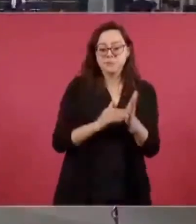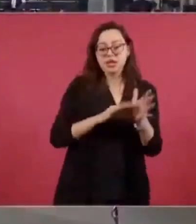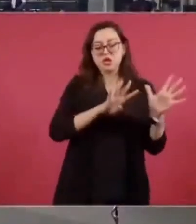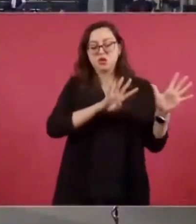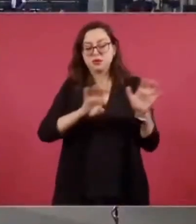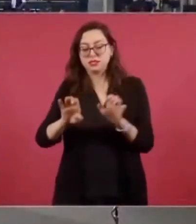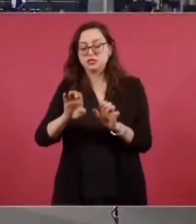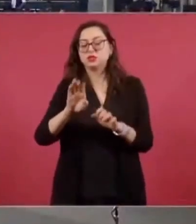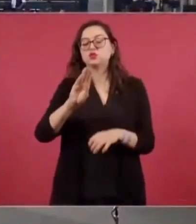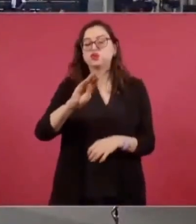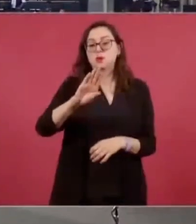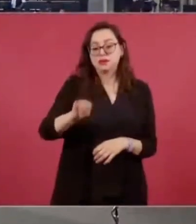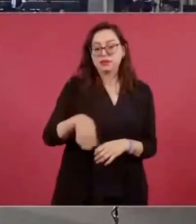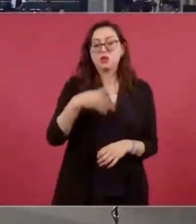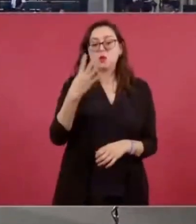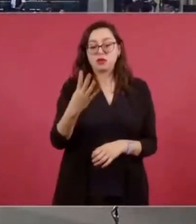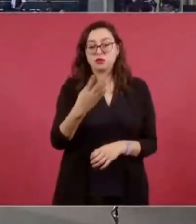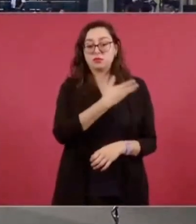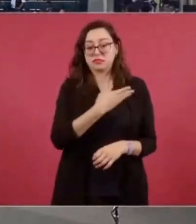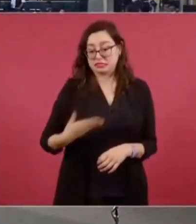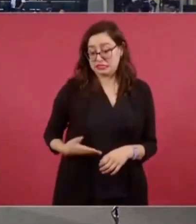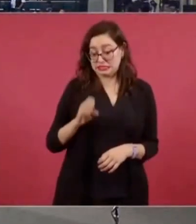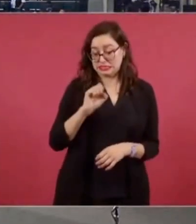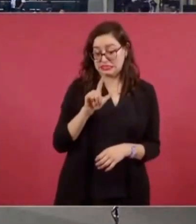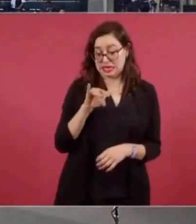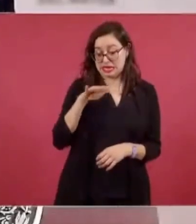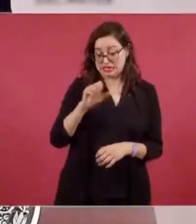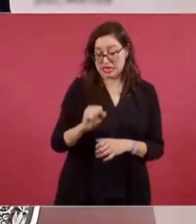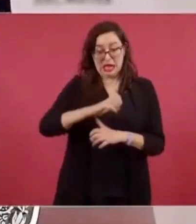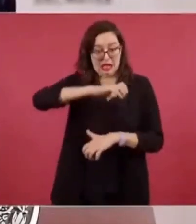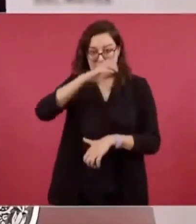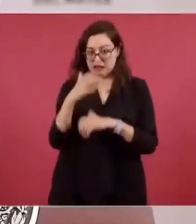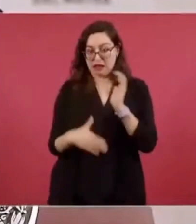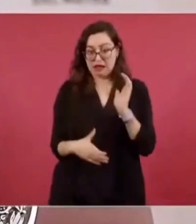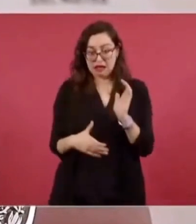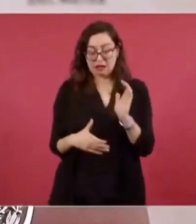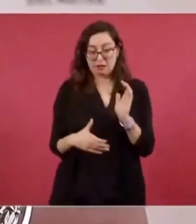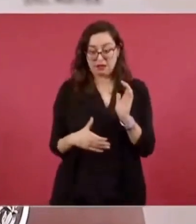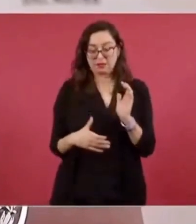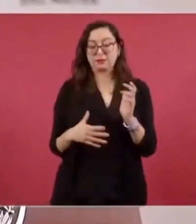cuando termina Salinas. México ocupa 4º lugar en el